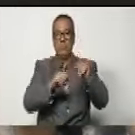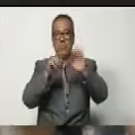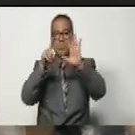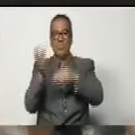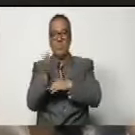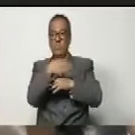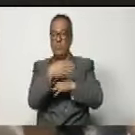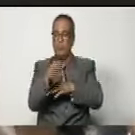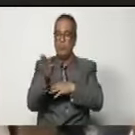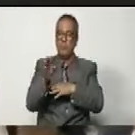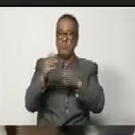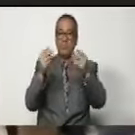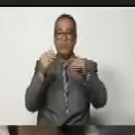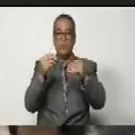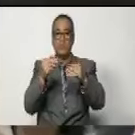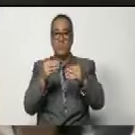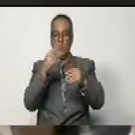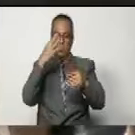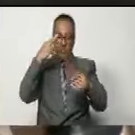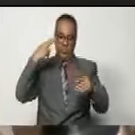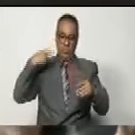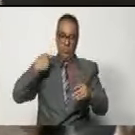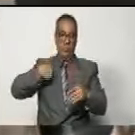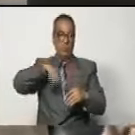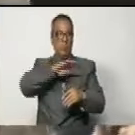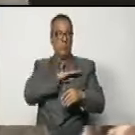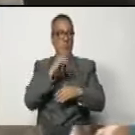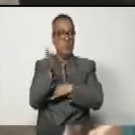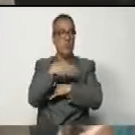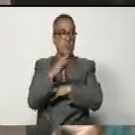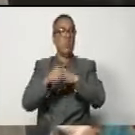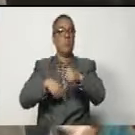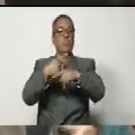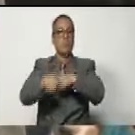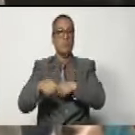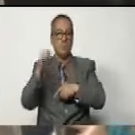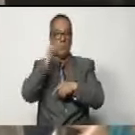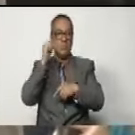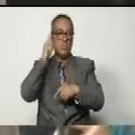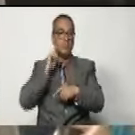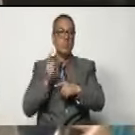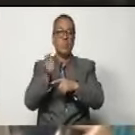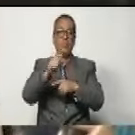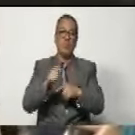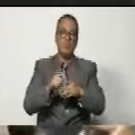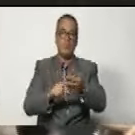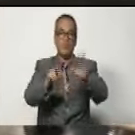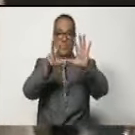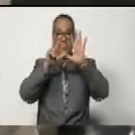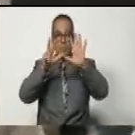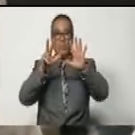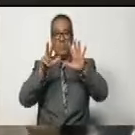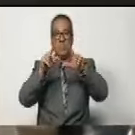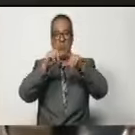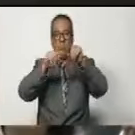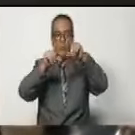esa bandera que tanto nos llena de orgullo, esa bandera que después Bolívar le agrega la octava estrella y